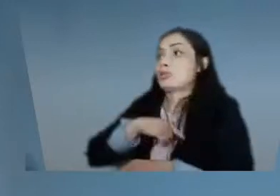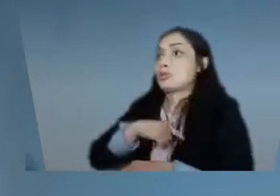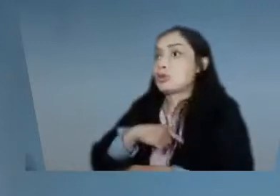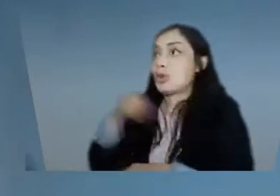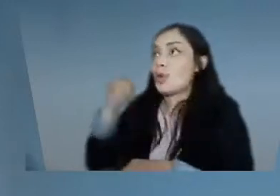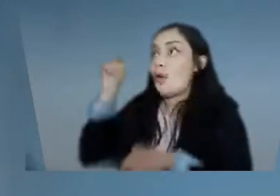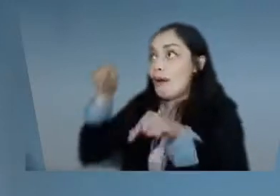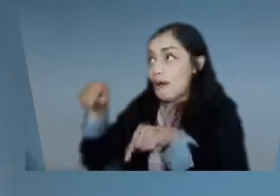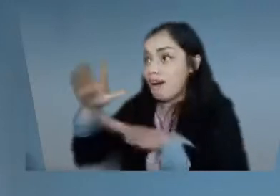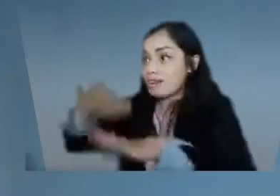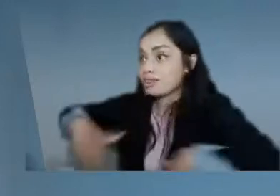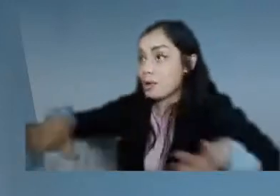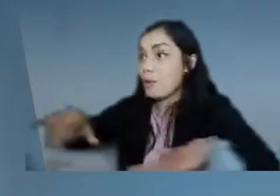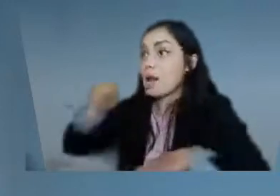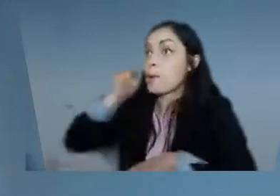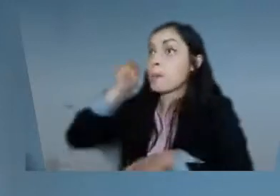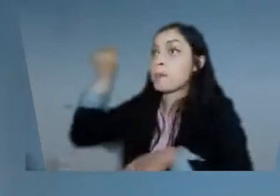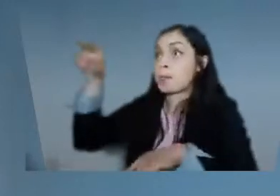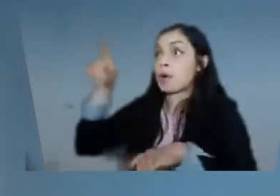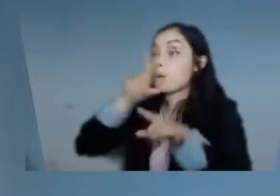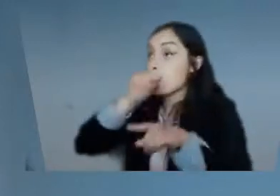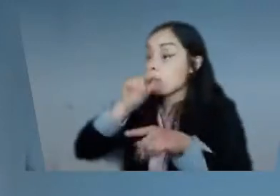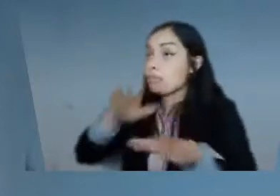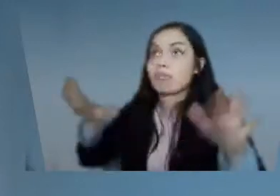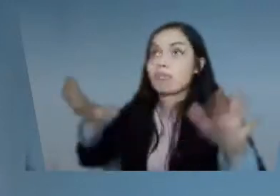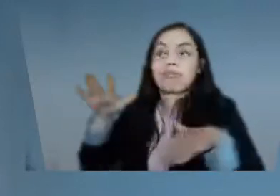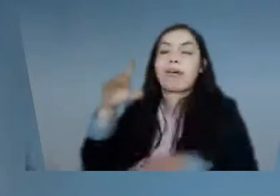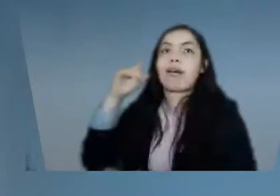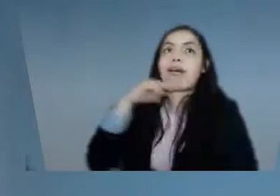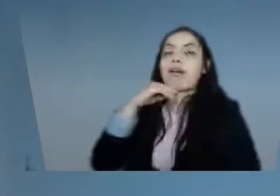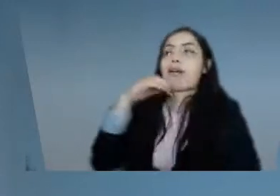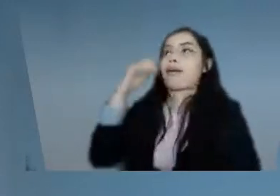ellos reconocen y empiezan a valorar lo que tienen,